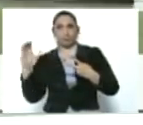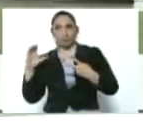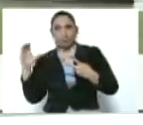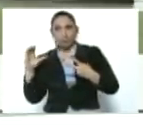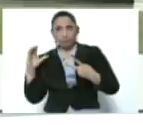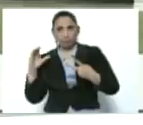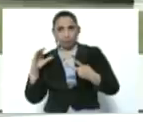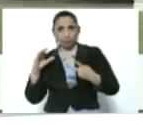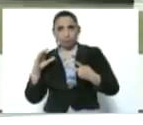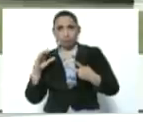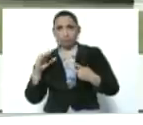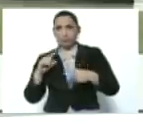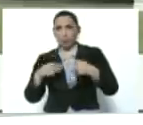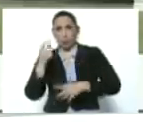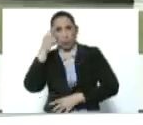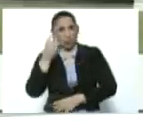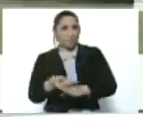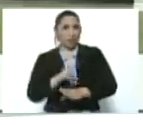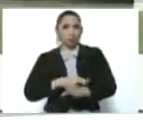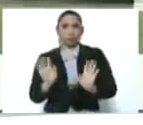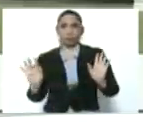colombia cada vez está peor